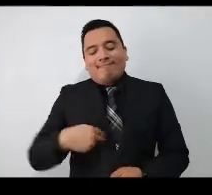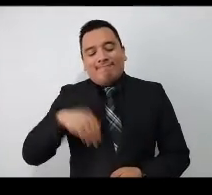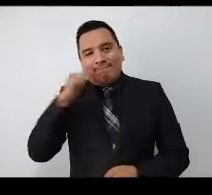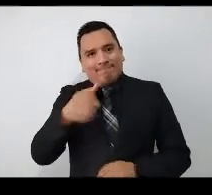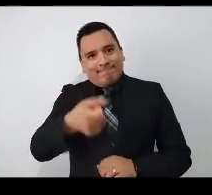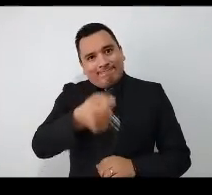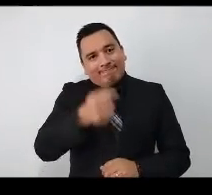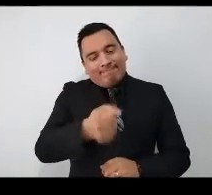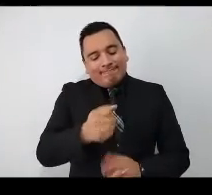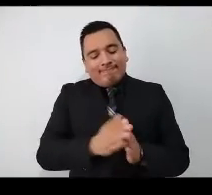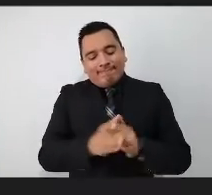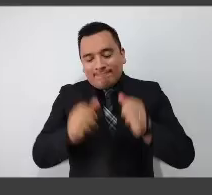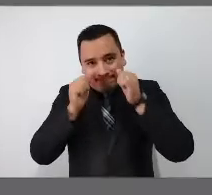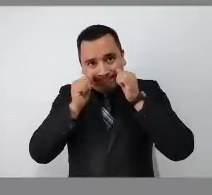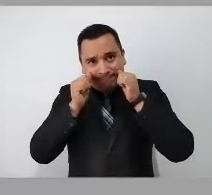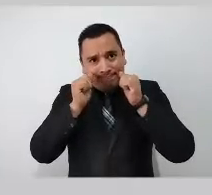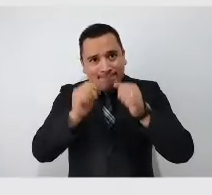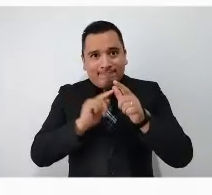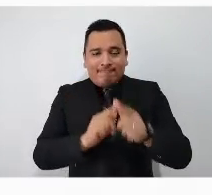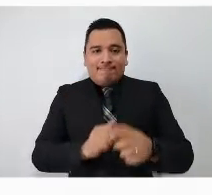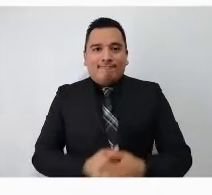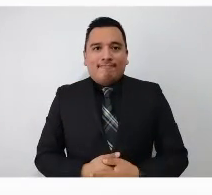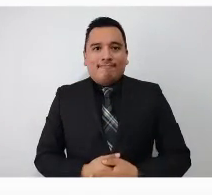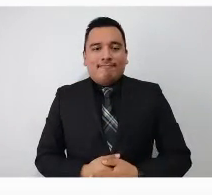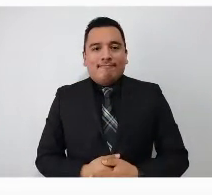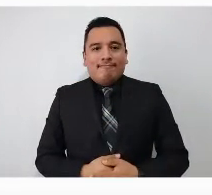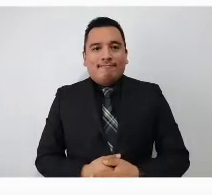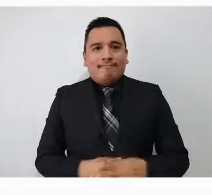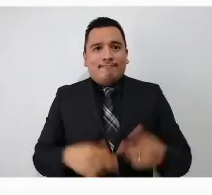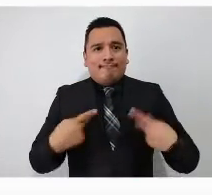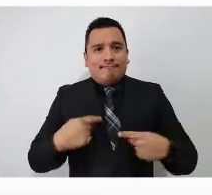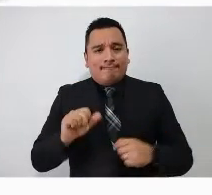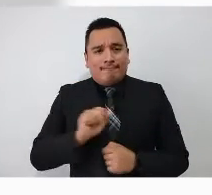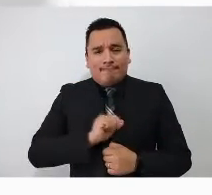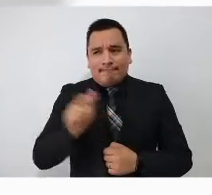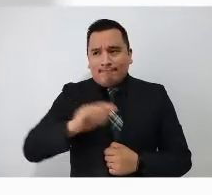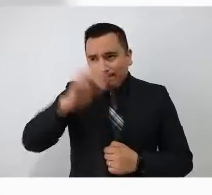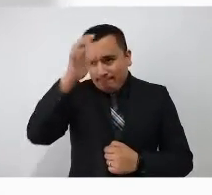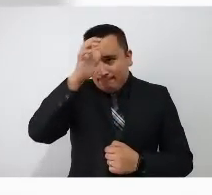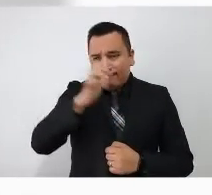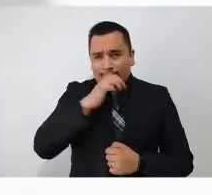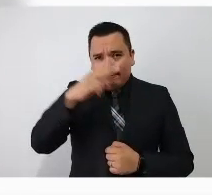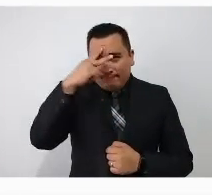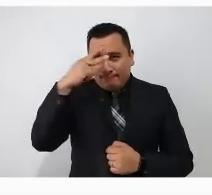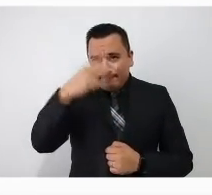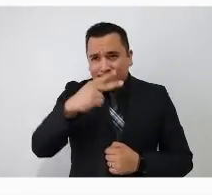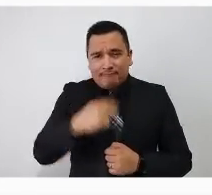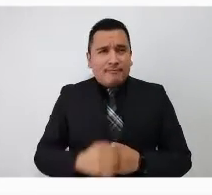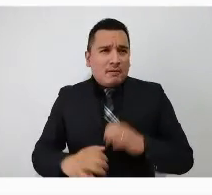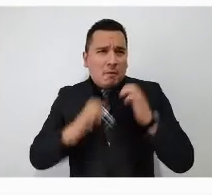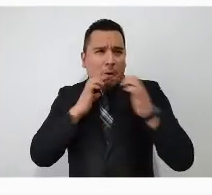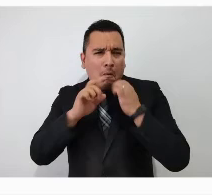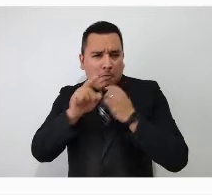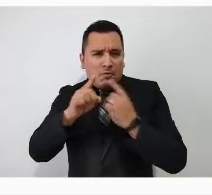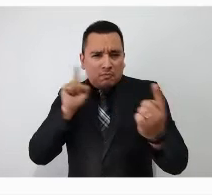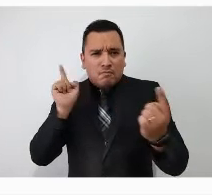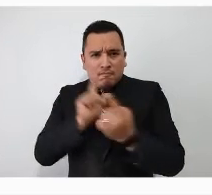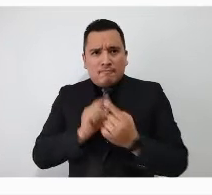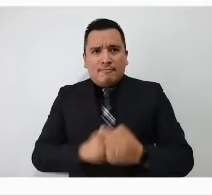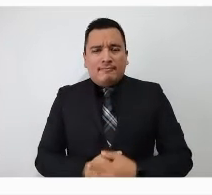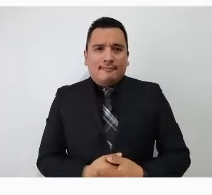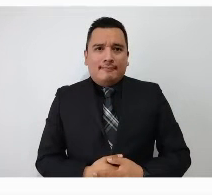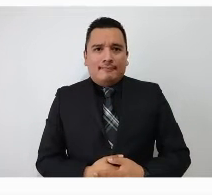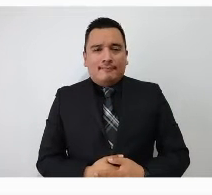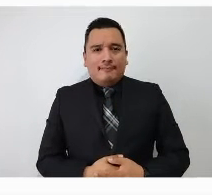invitamos a que se quede con nosotros protagonistas de la vida democrática de coahuila y de méxico en comunicación directa